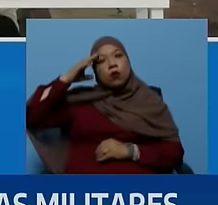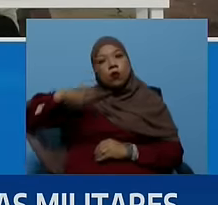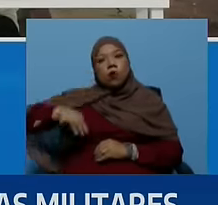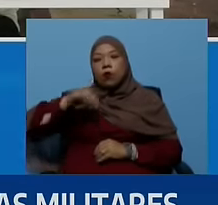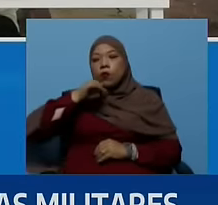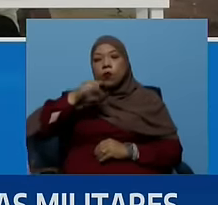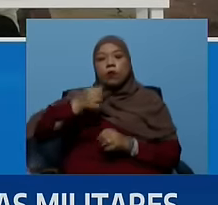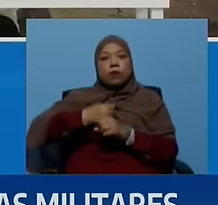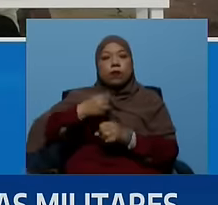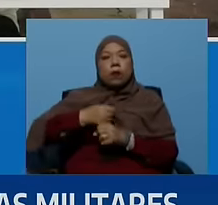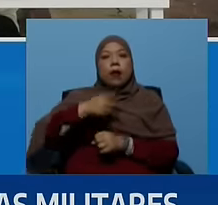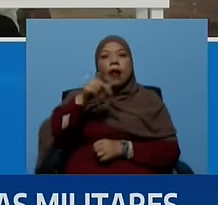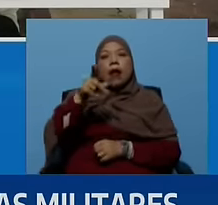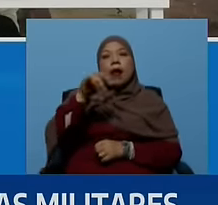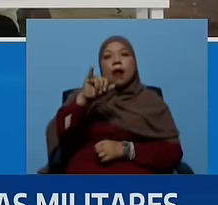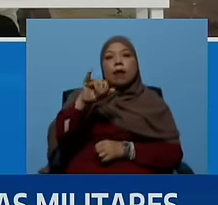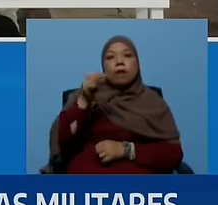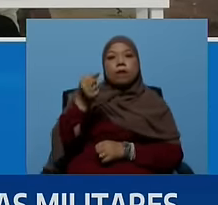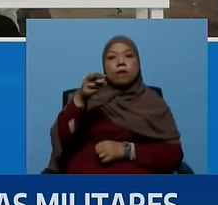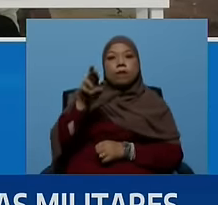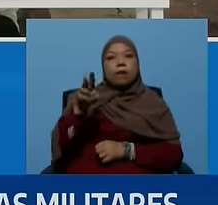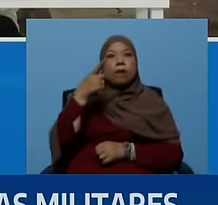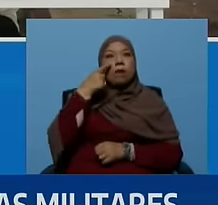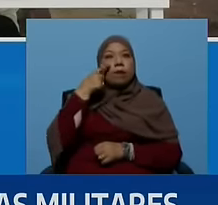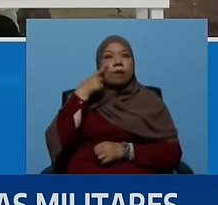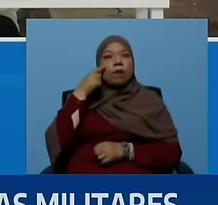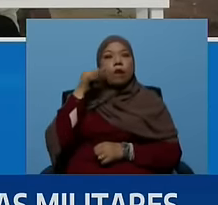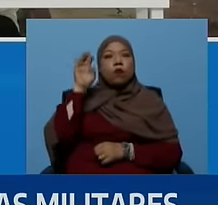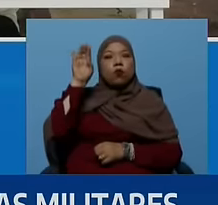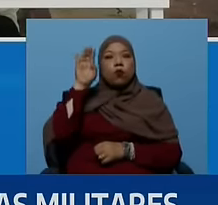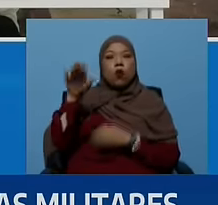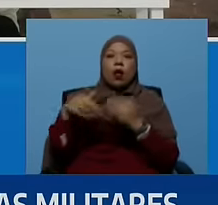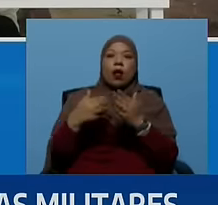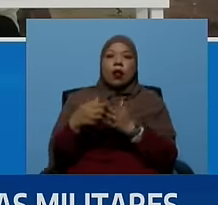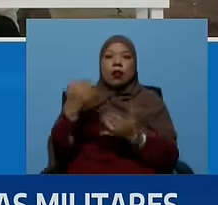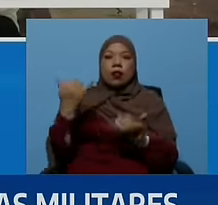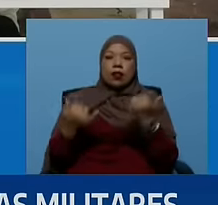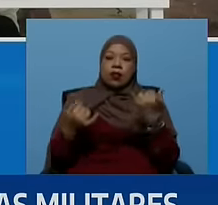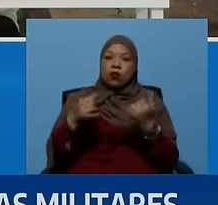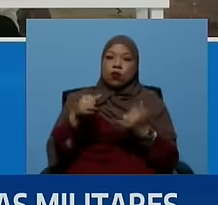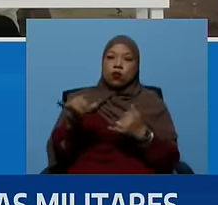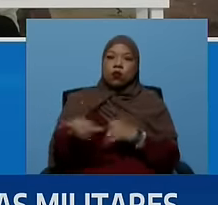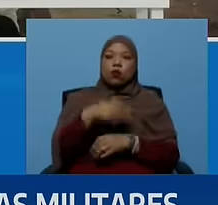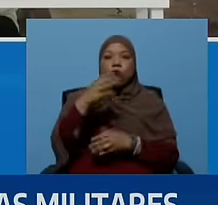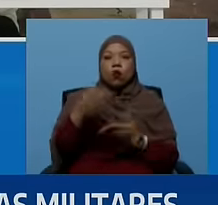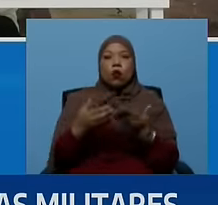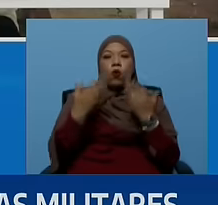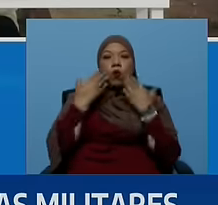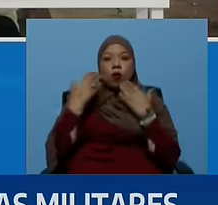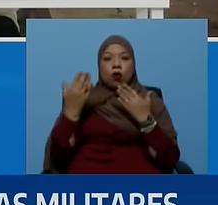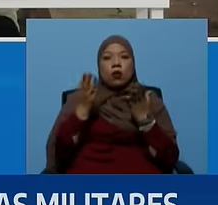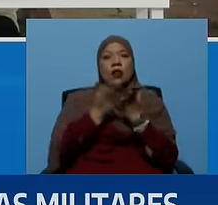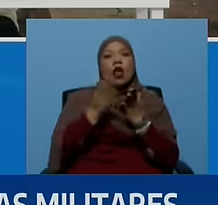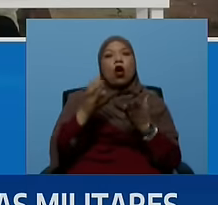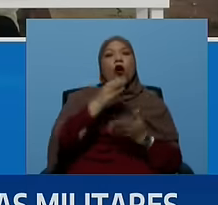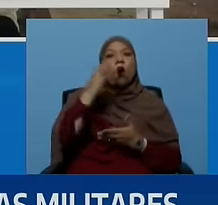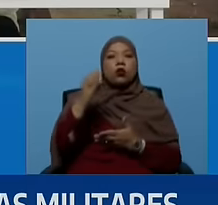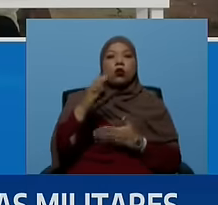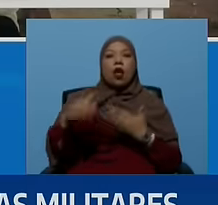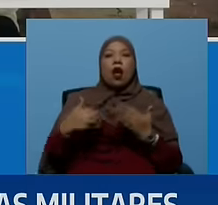Manuel piar lo que estamos Mira es ilando fino de Carlos Delgado ch